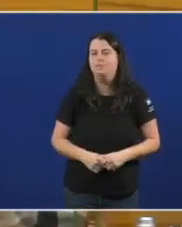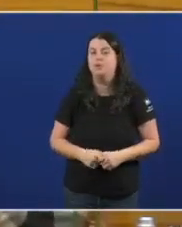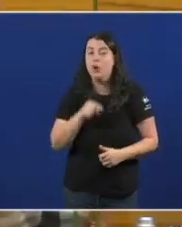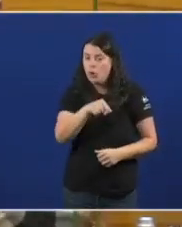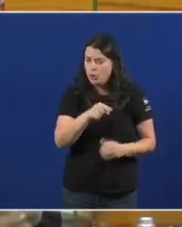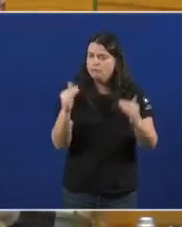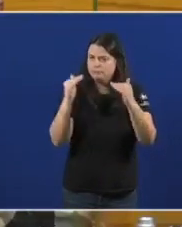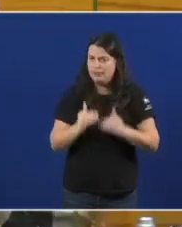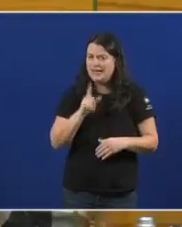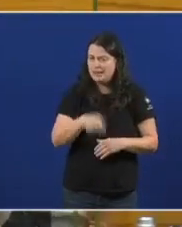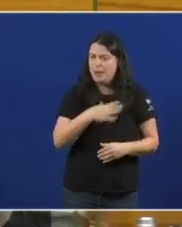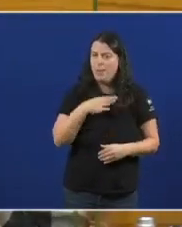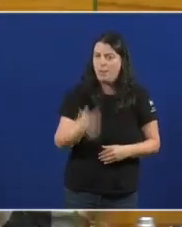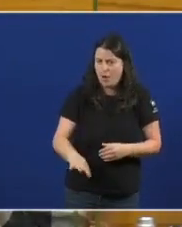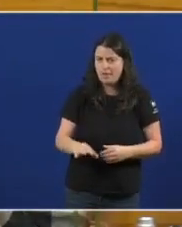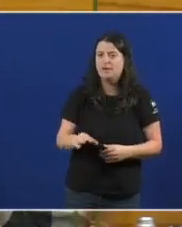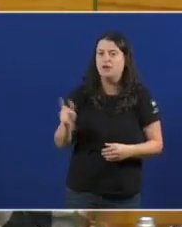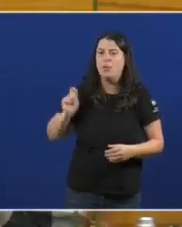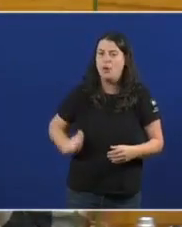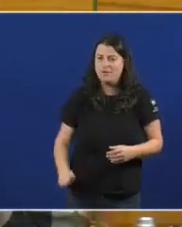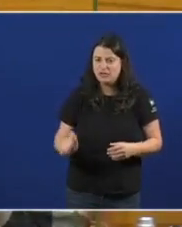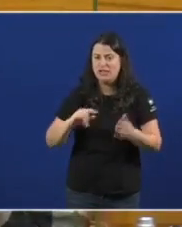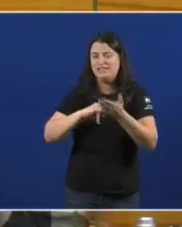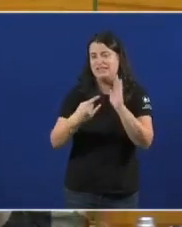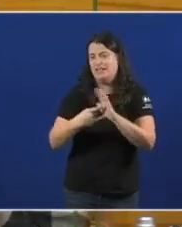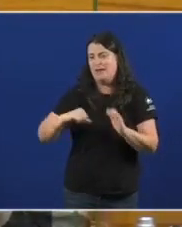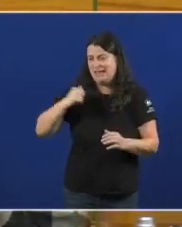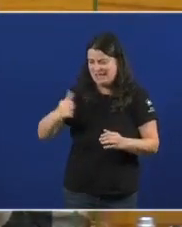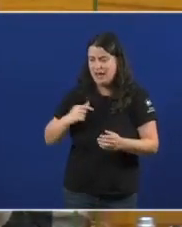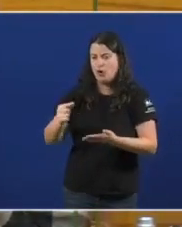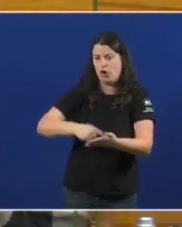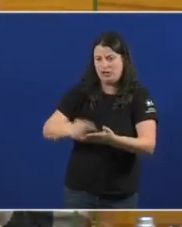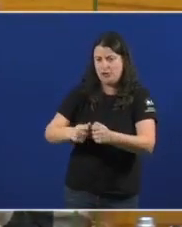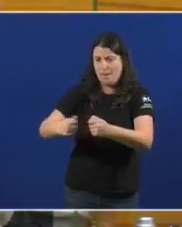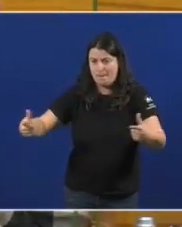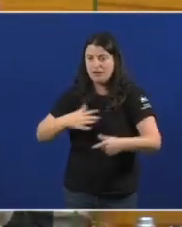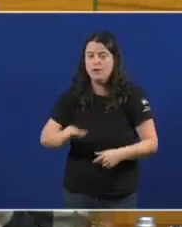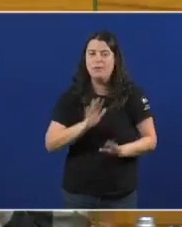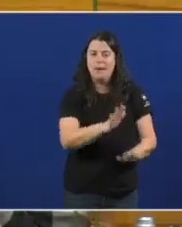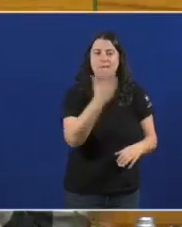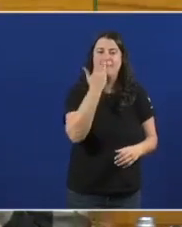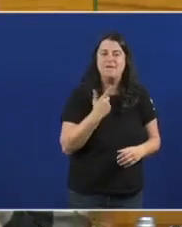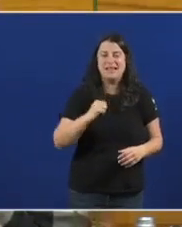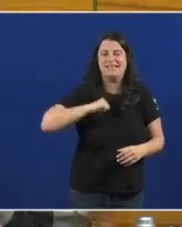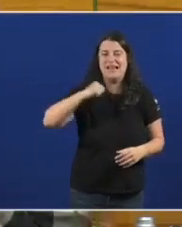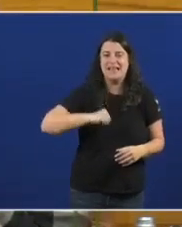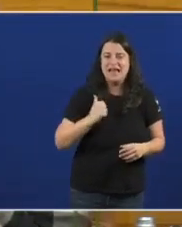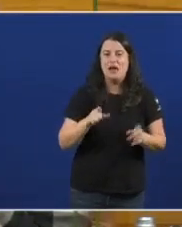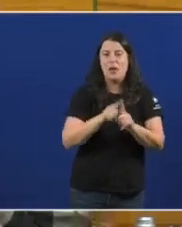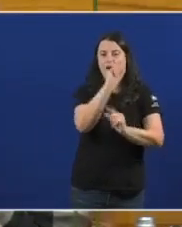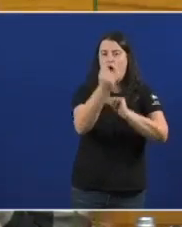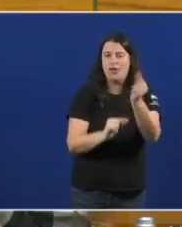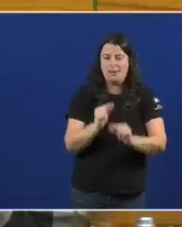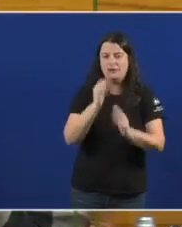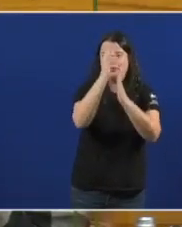vostede contratar a máis profesionais para o sistema sanitario, pero prefire seguir tendo unha sanidade onde nos seus orzamentos